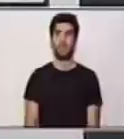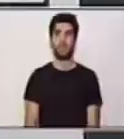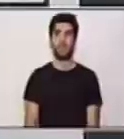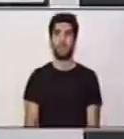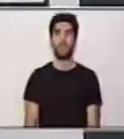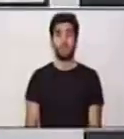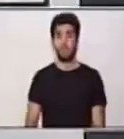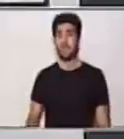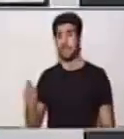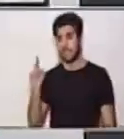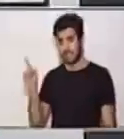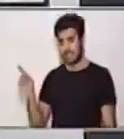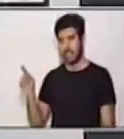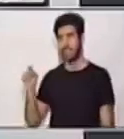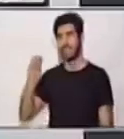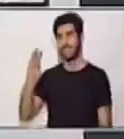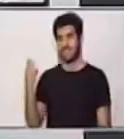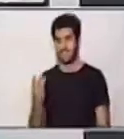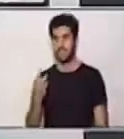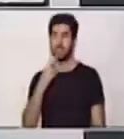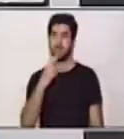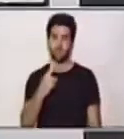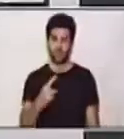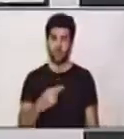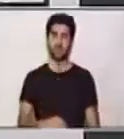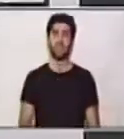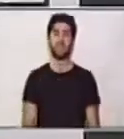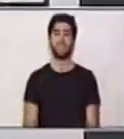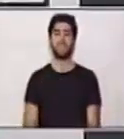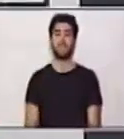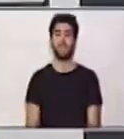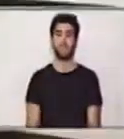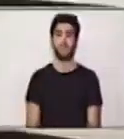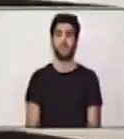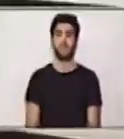Y esa es nuestra tercera marca de clase.